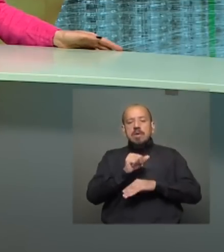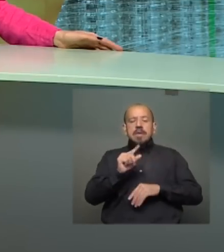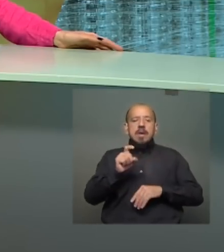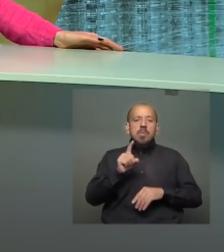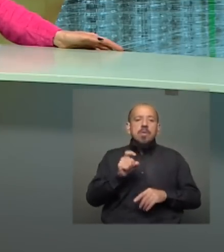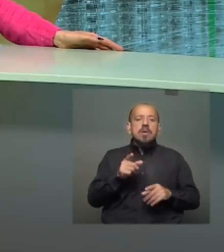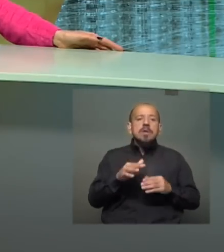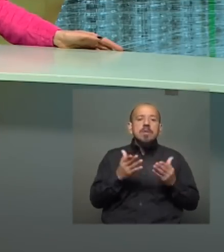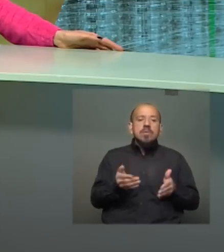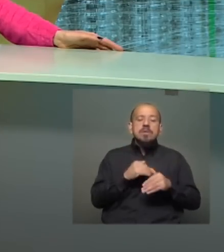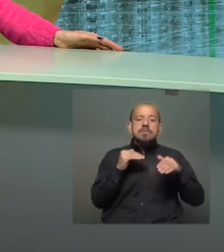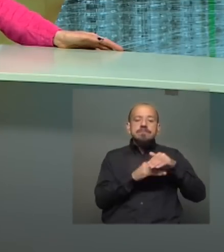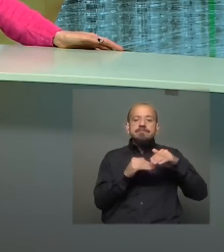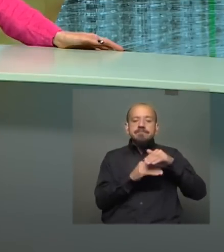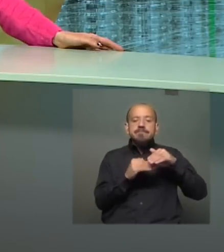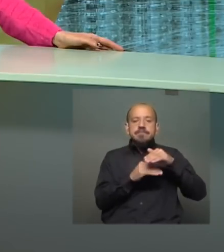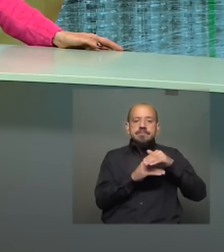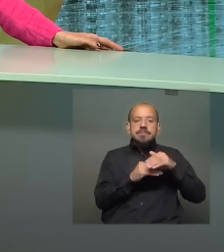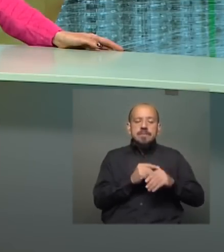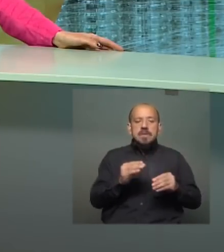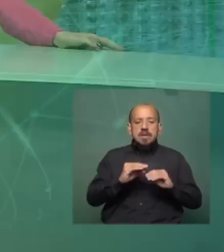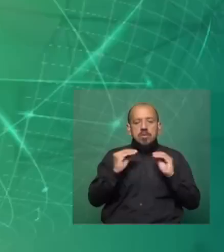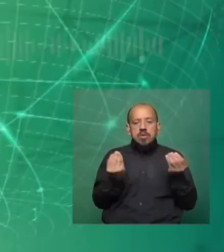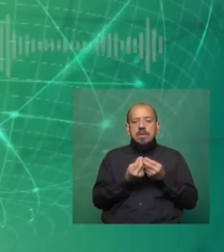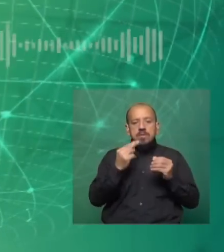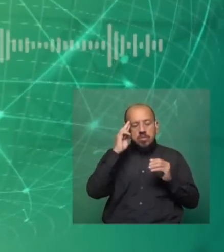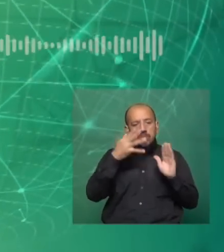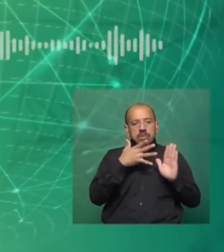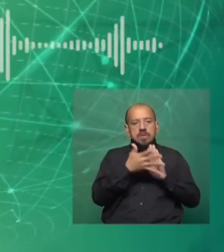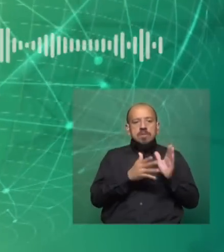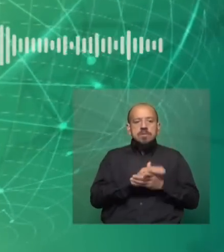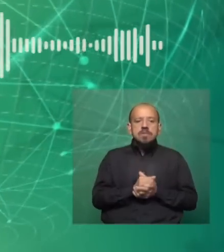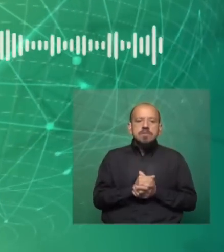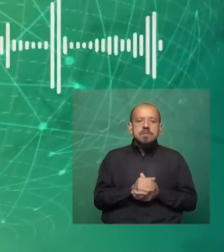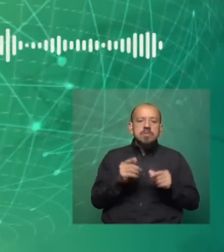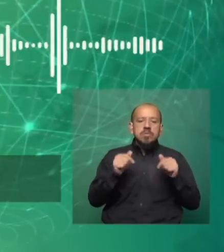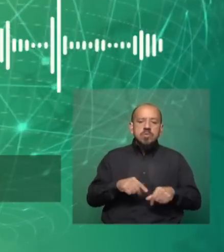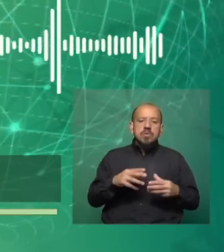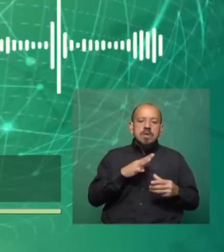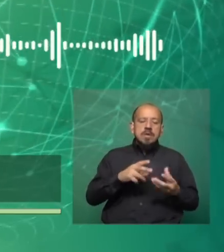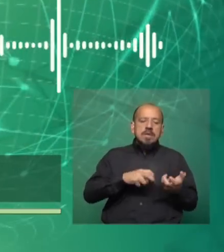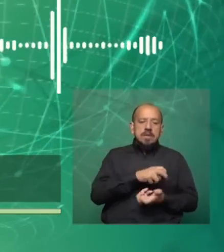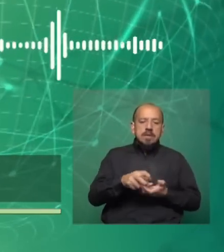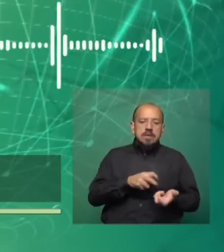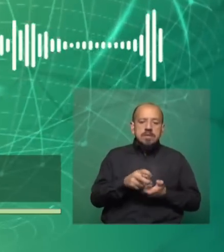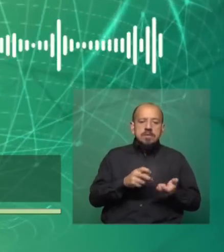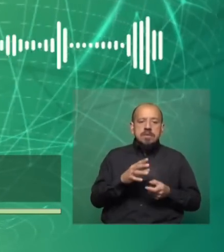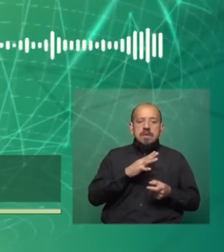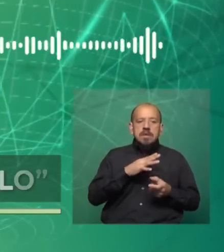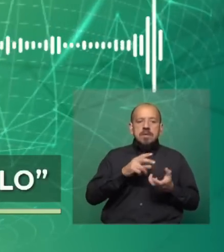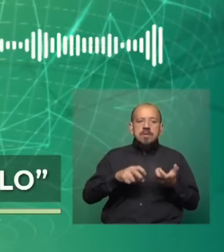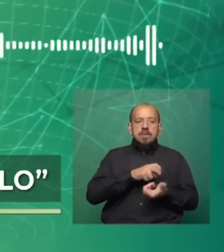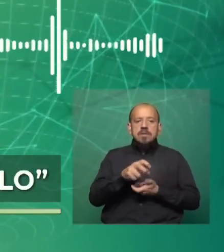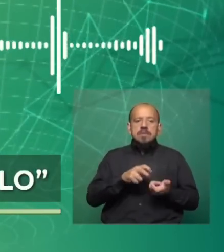y cuál es la reserva de agua total del país Hoy estamos en crisis tenemos una crisis